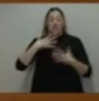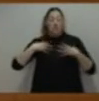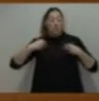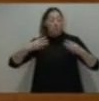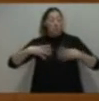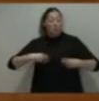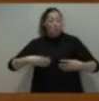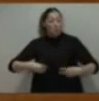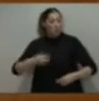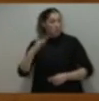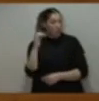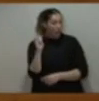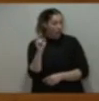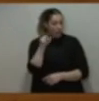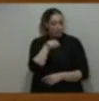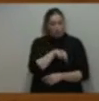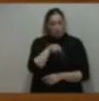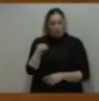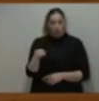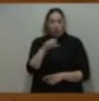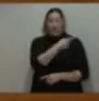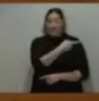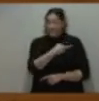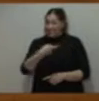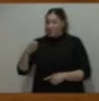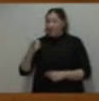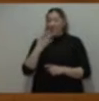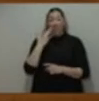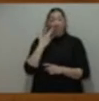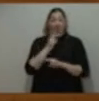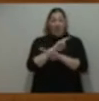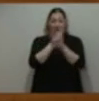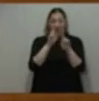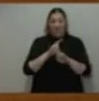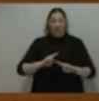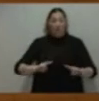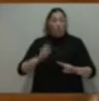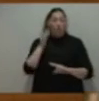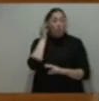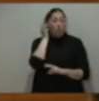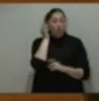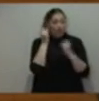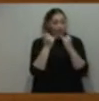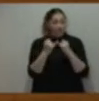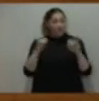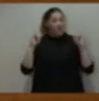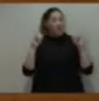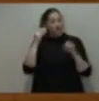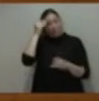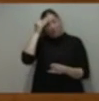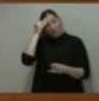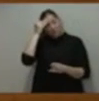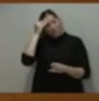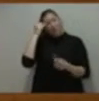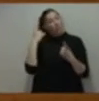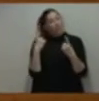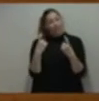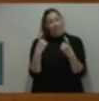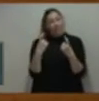En una semana como esta, en la que se celebra el Día Internacional de las Mujeres, creemos más necesario que nunca recordar